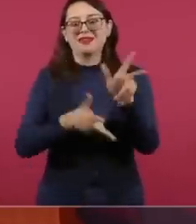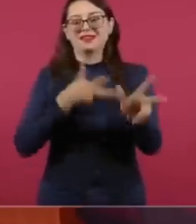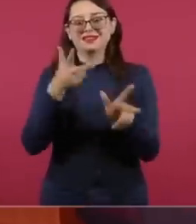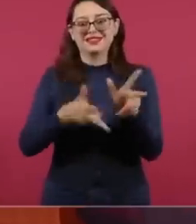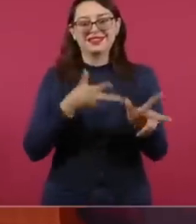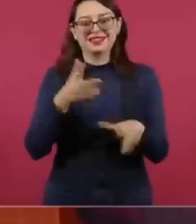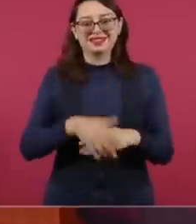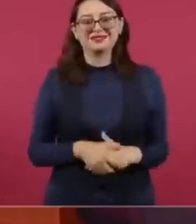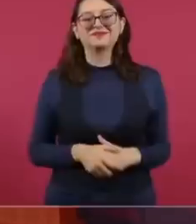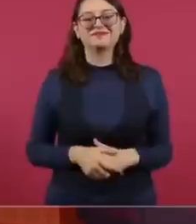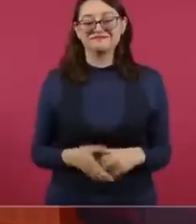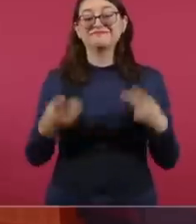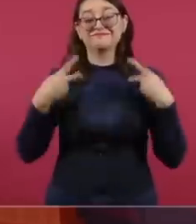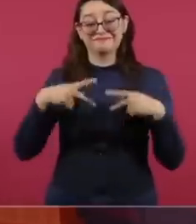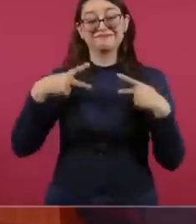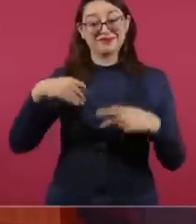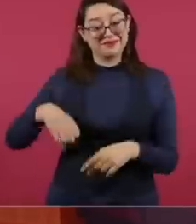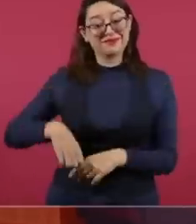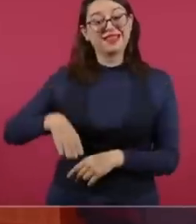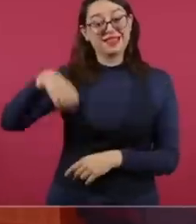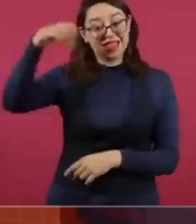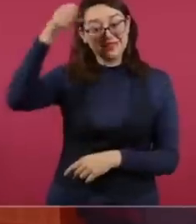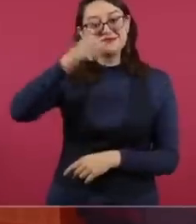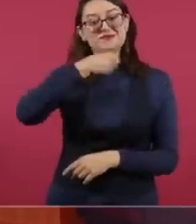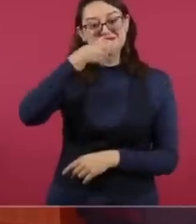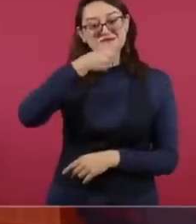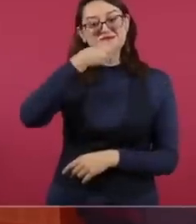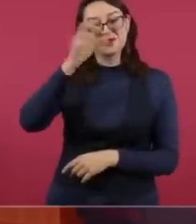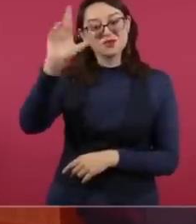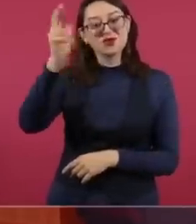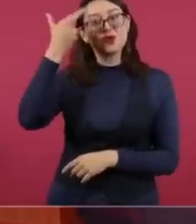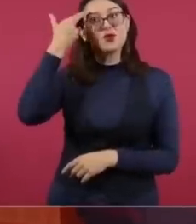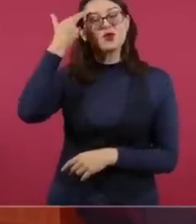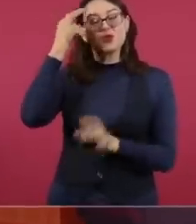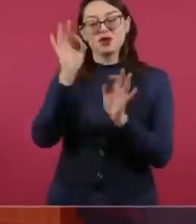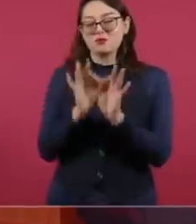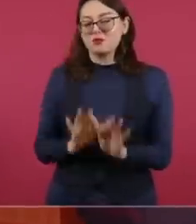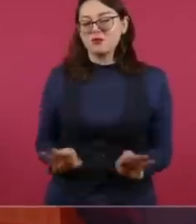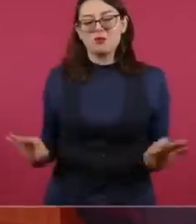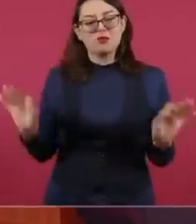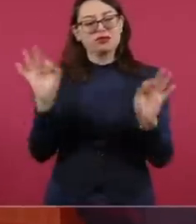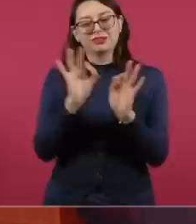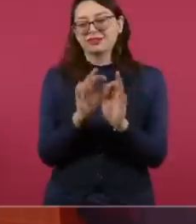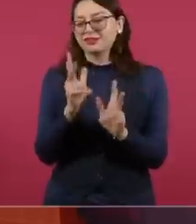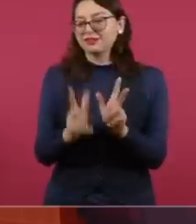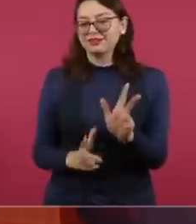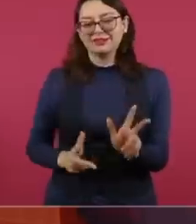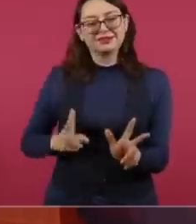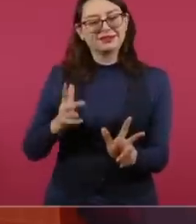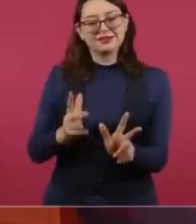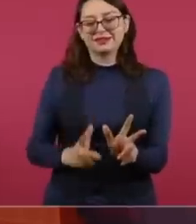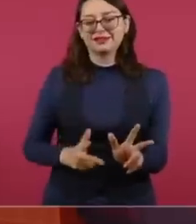los que tienen más edad saben la importancia del tren.